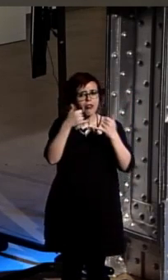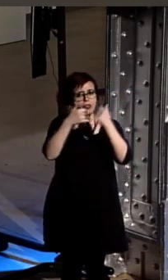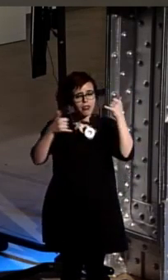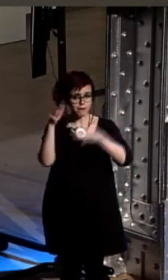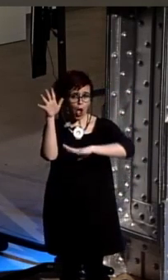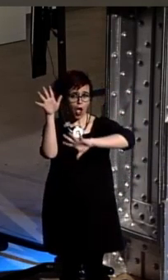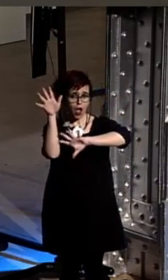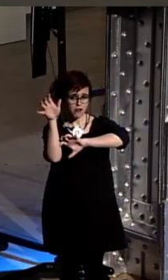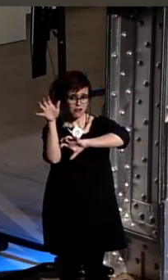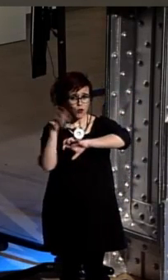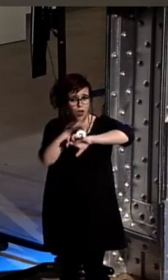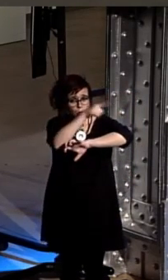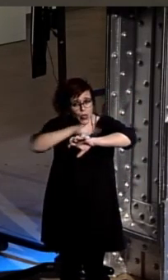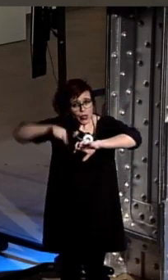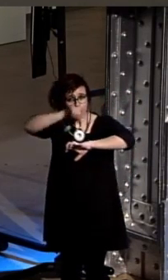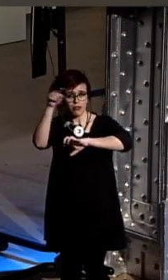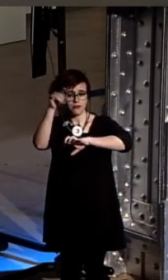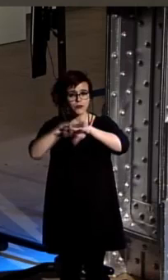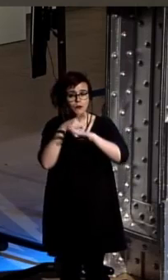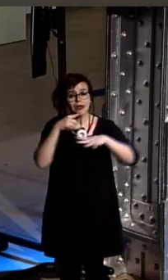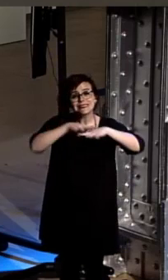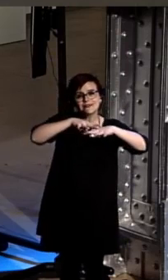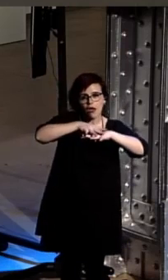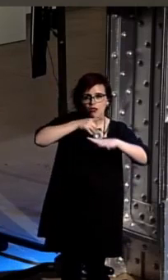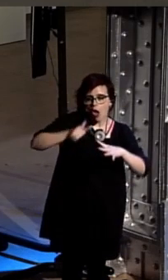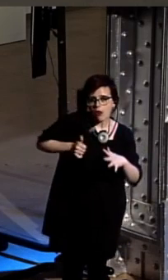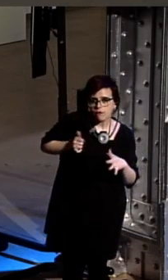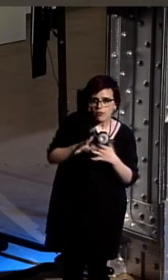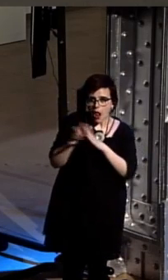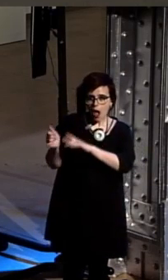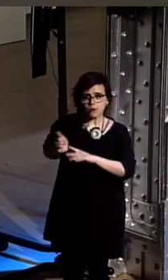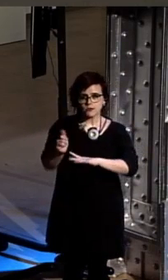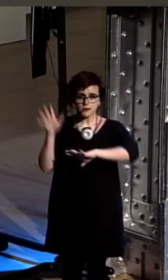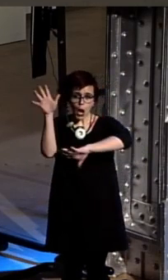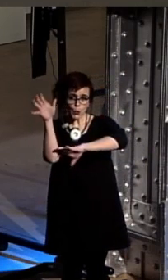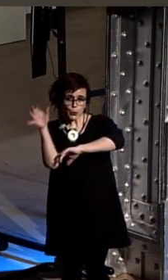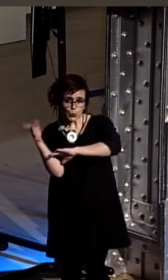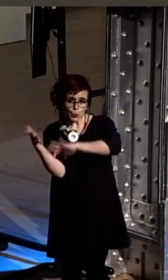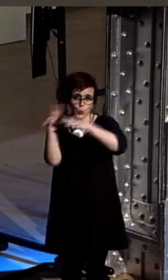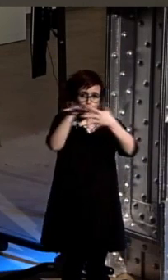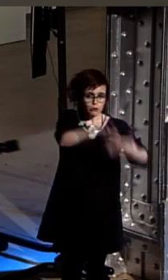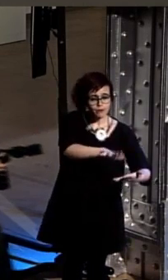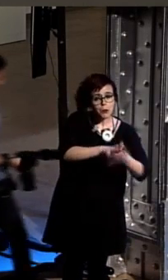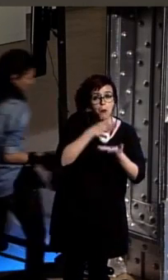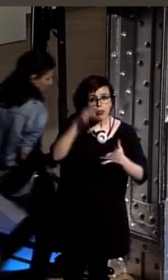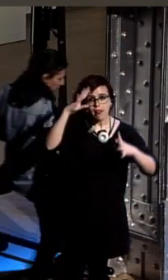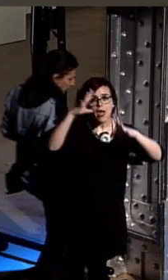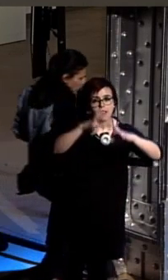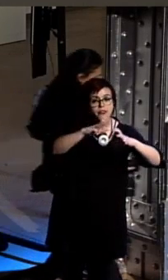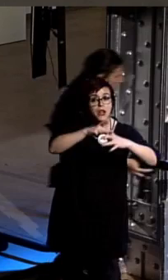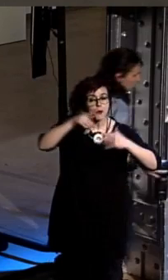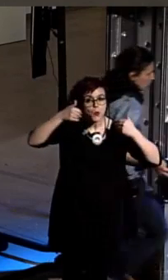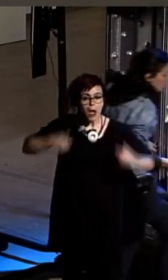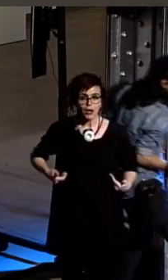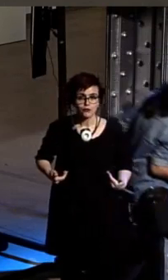circuitos neuronales armados sobre tejidos artificiales que computan. Si después eso va a tener la capacidad de emular plenamente un cerebro humano, yo